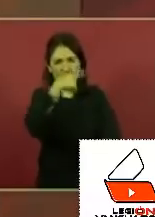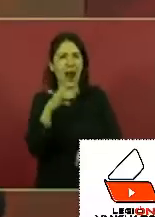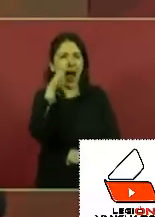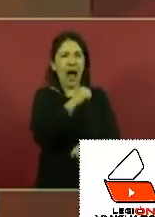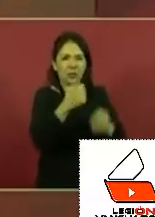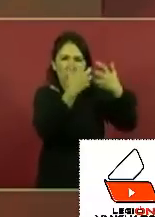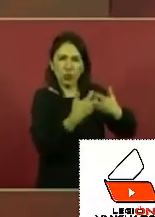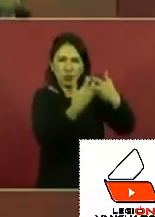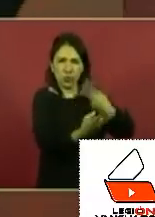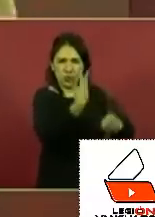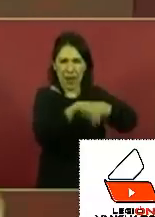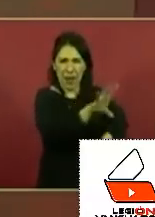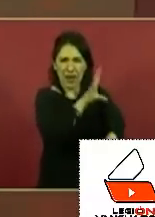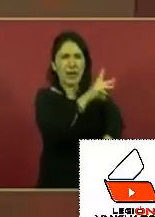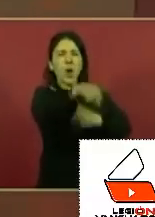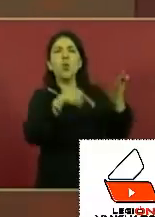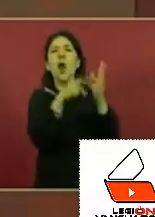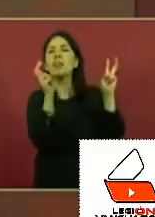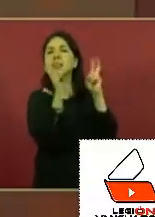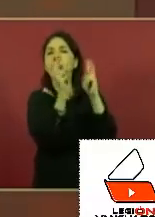En Tampico